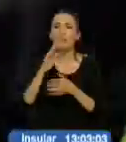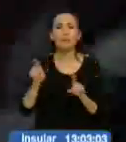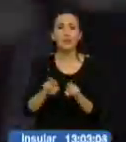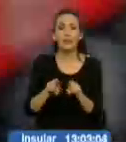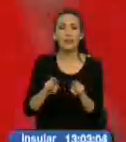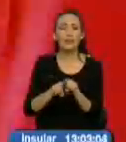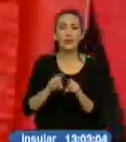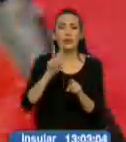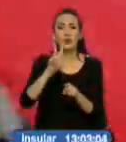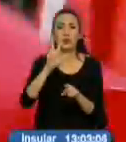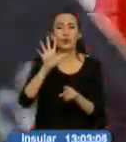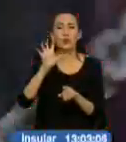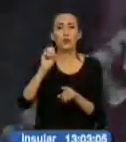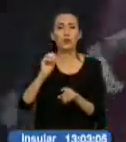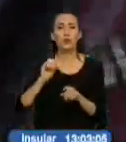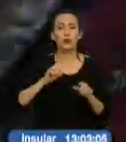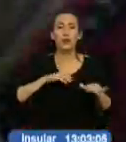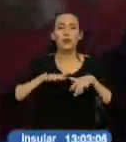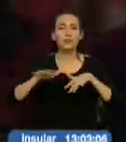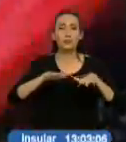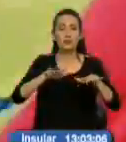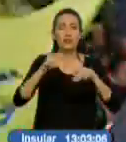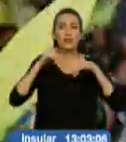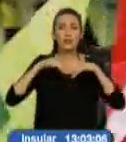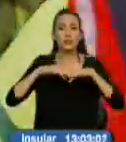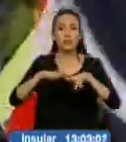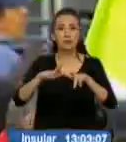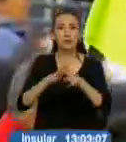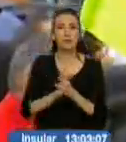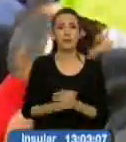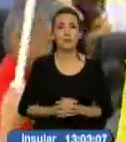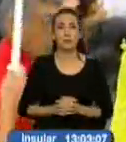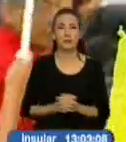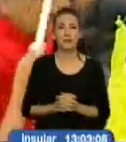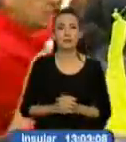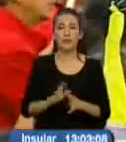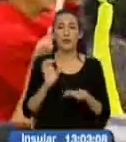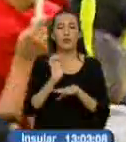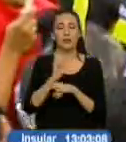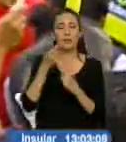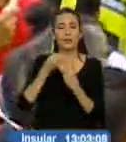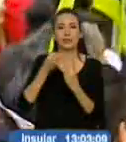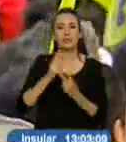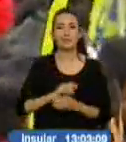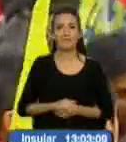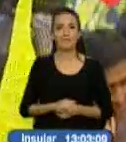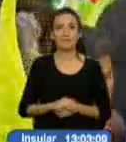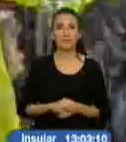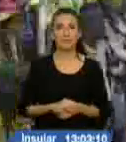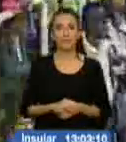sucedió el 30 de septiembre de 2010, día de la sublevación policial. Carlos Flores, Ecuador TV.